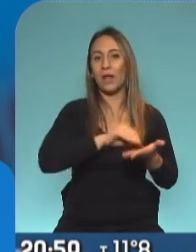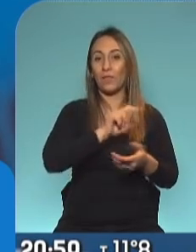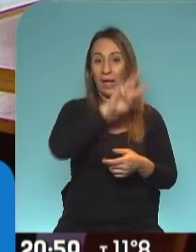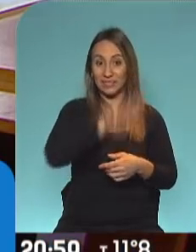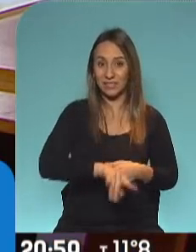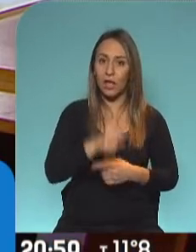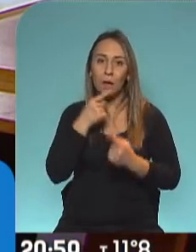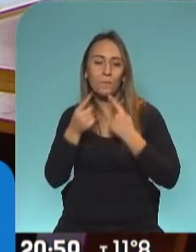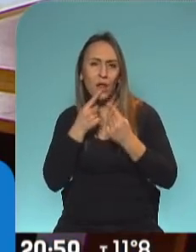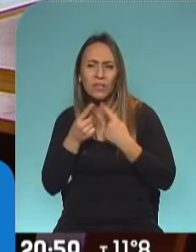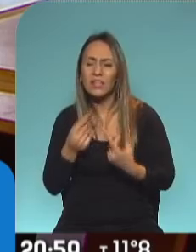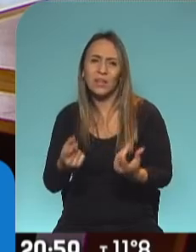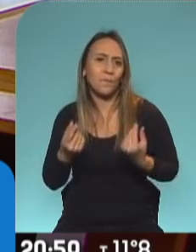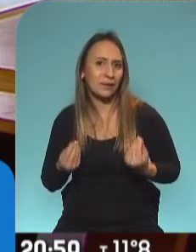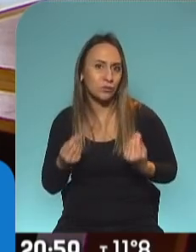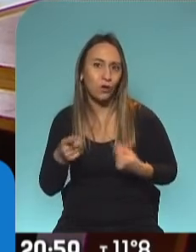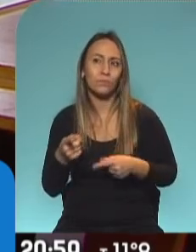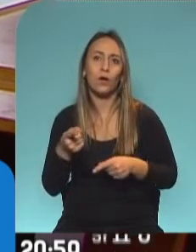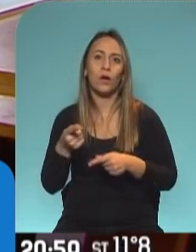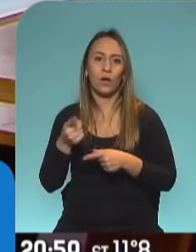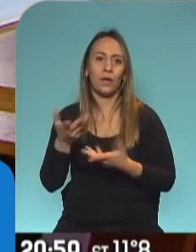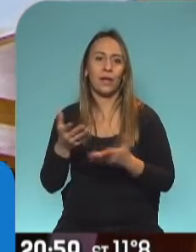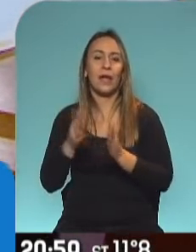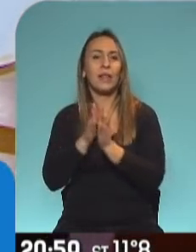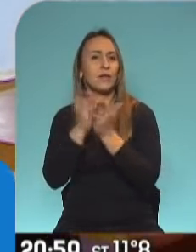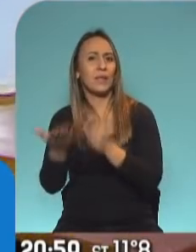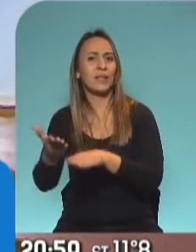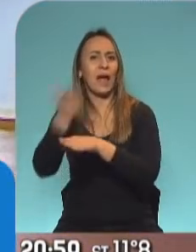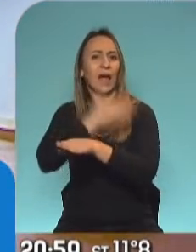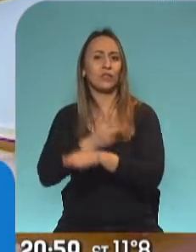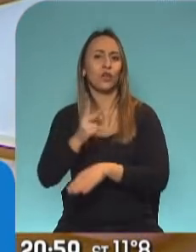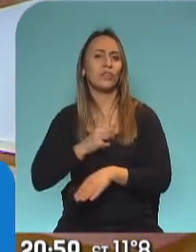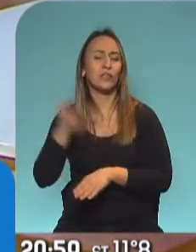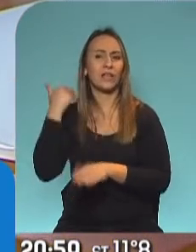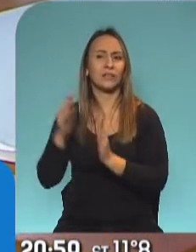esa mamá qué estuvo ocurriendo, ¿no? ¿Qué pasó? ¿Por qué no estuvo la libreta presentada